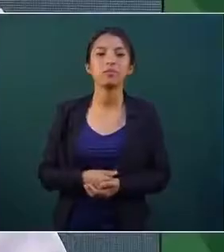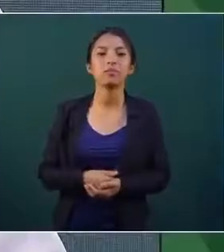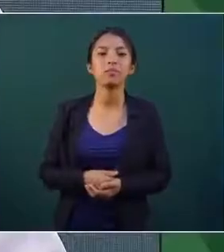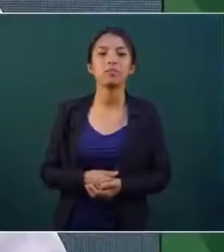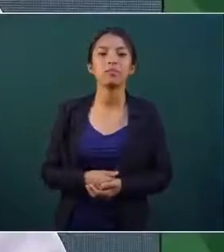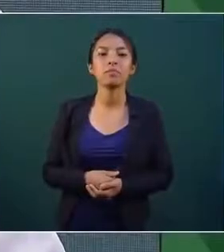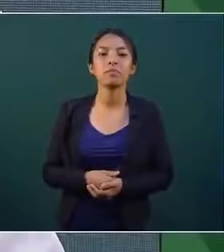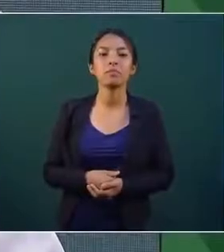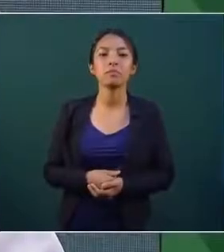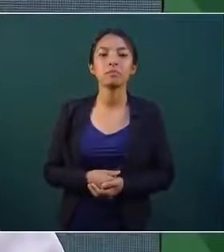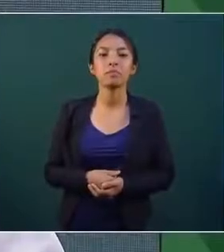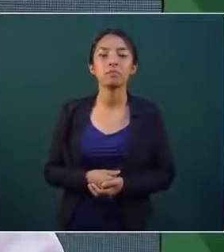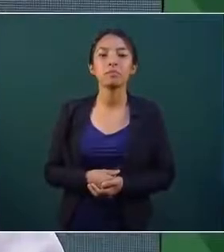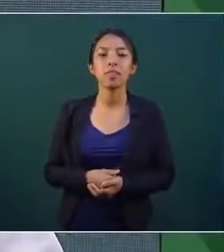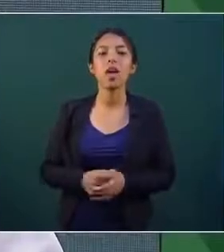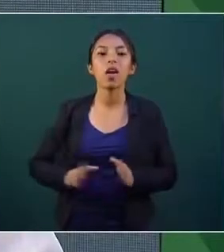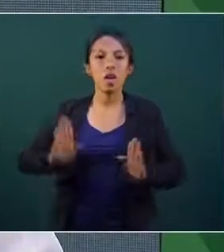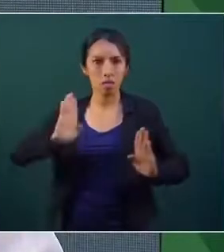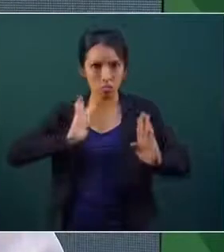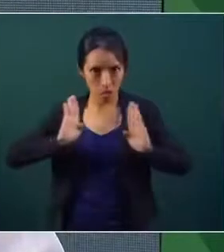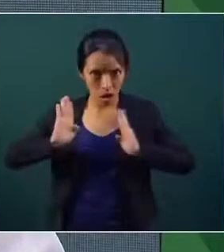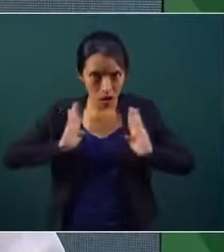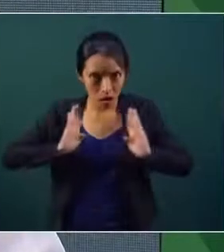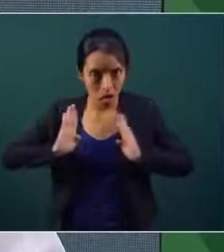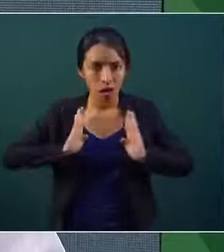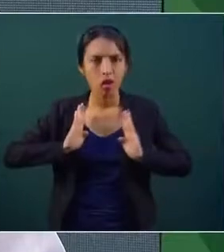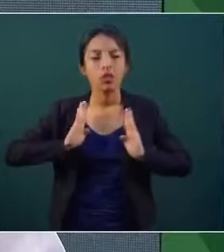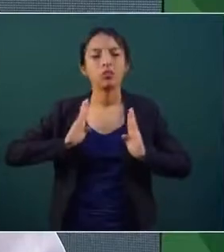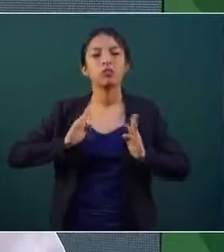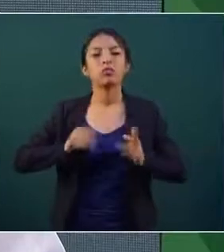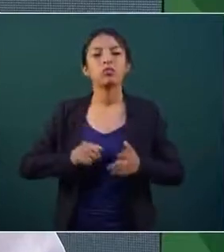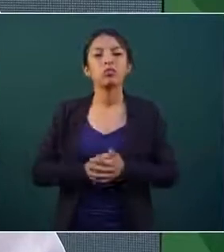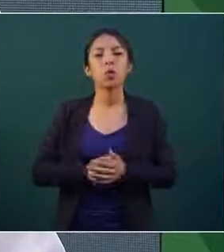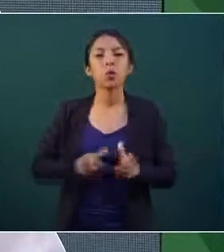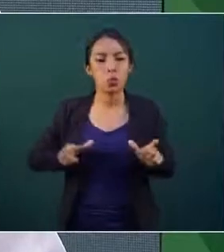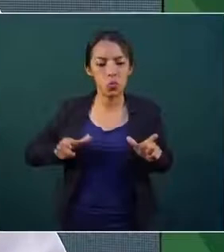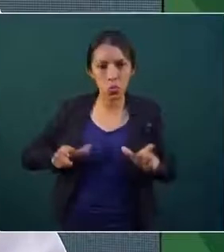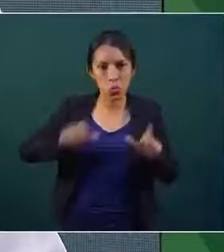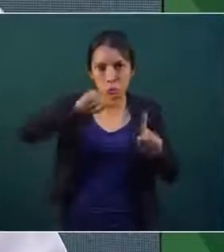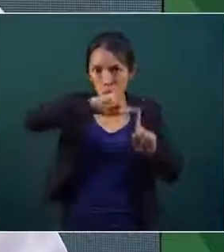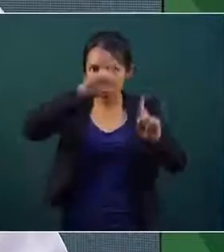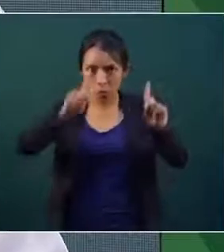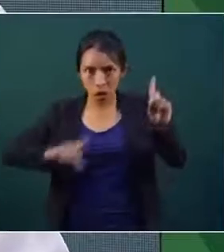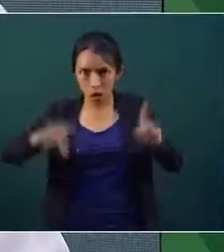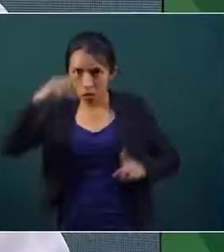el Ejército y la Guardia Nacional